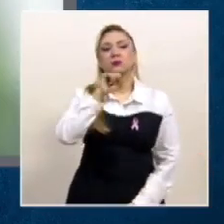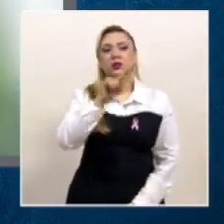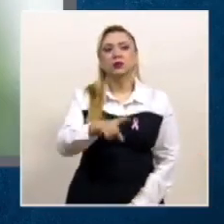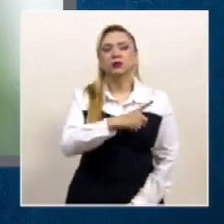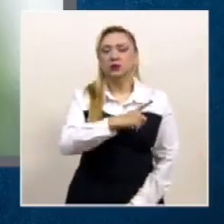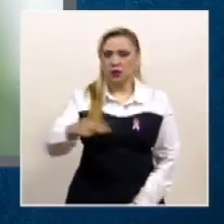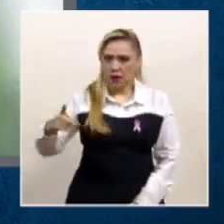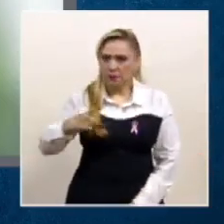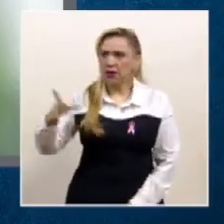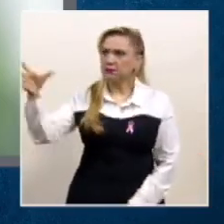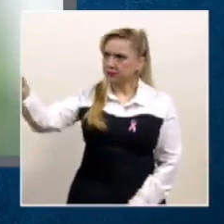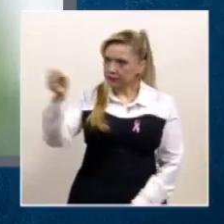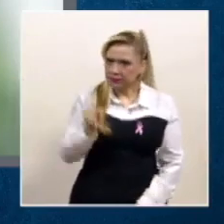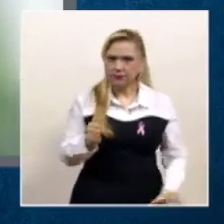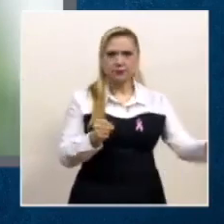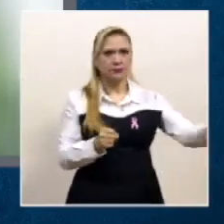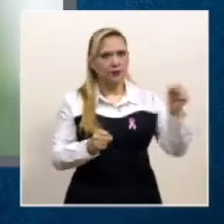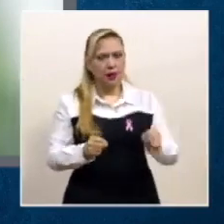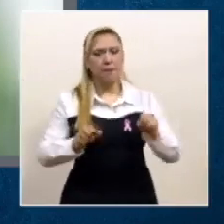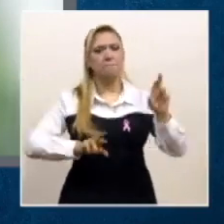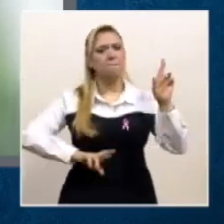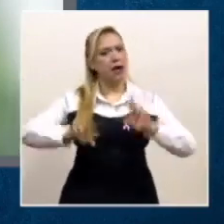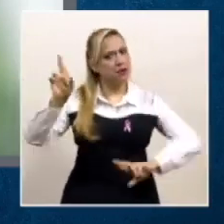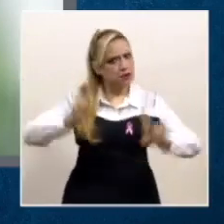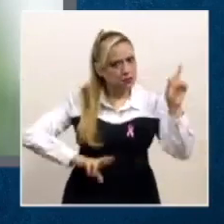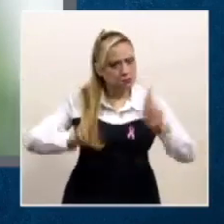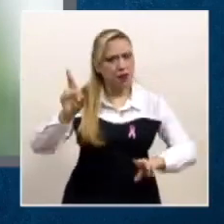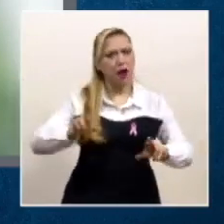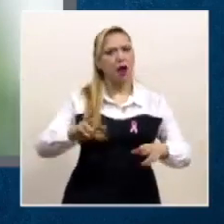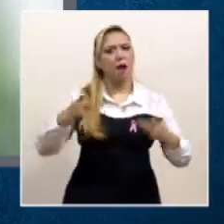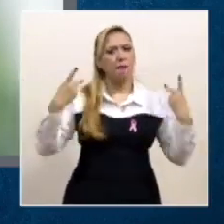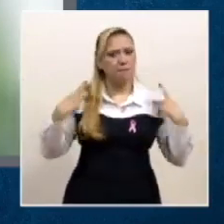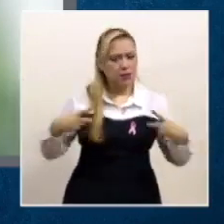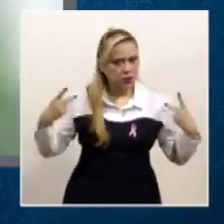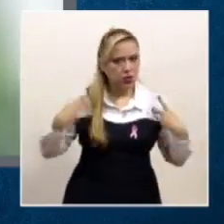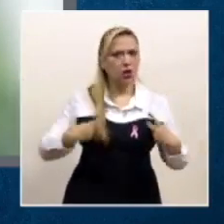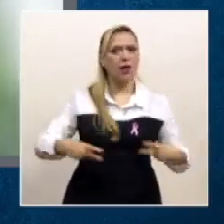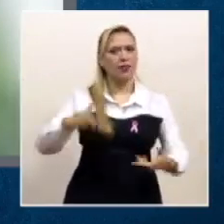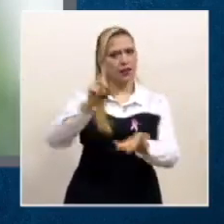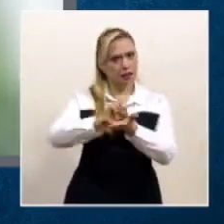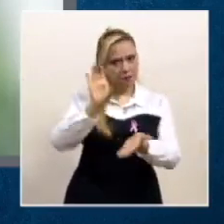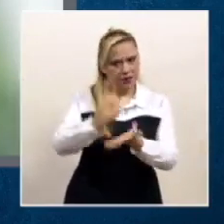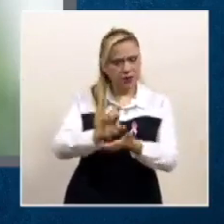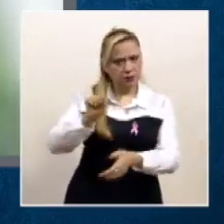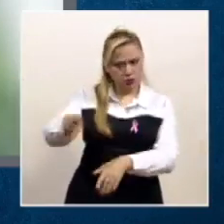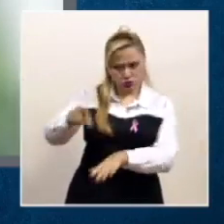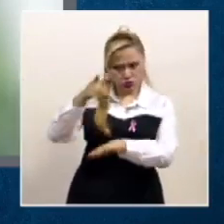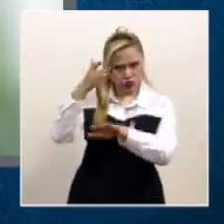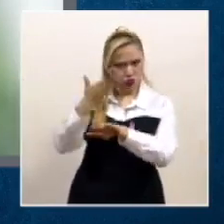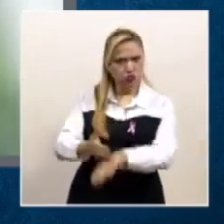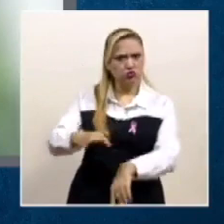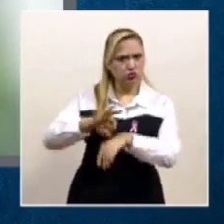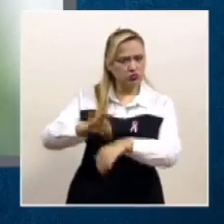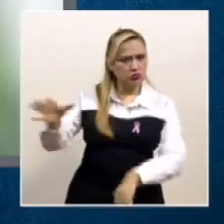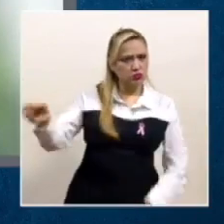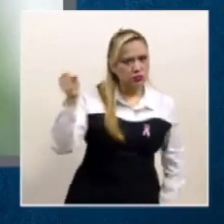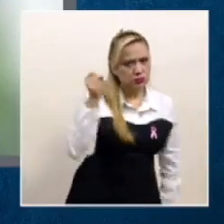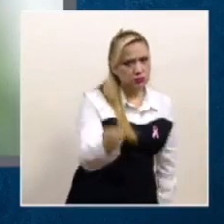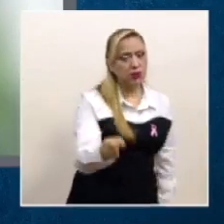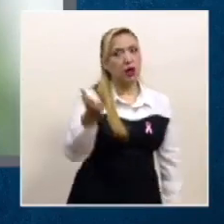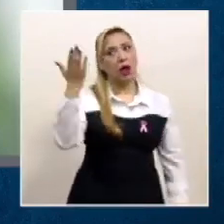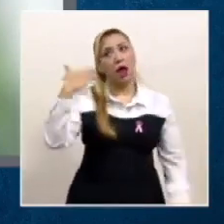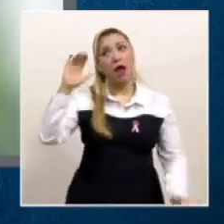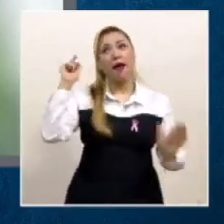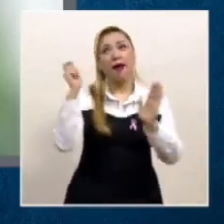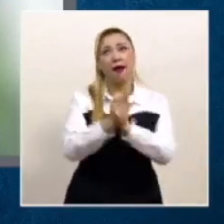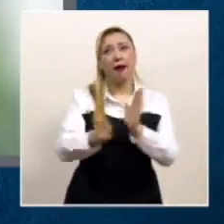la participación de las personas con discapacidad. Con eso cierro. La verdad es que cuando en la convención se estaba redactando, el